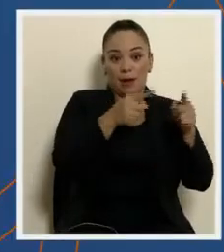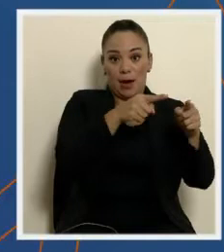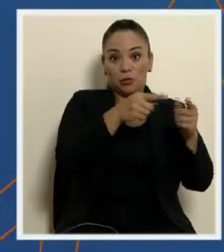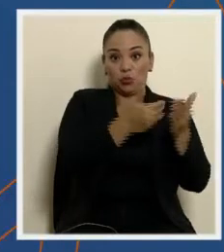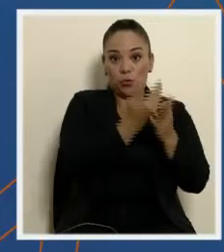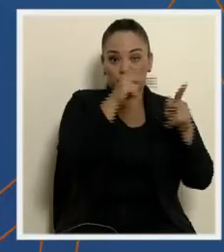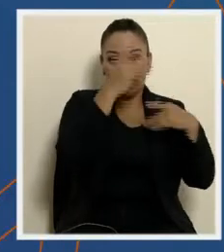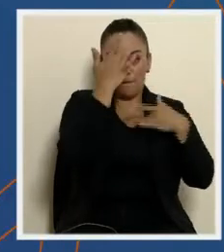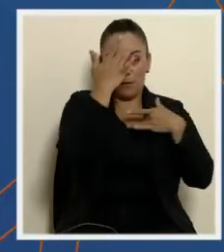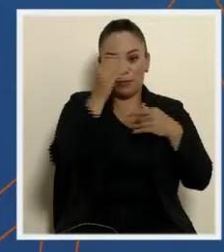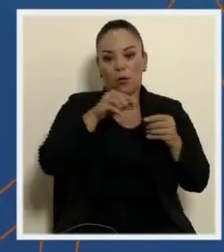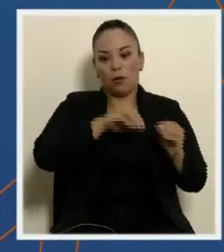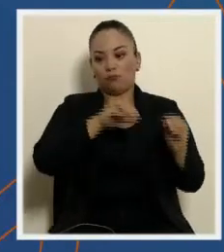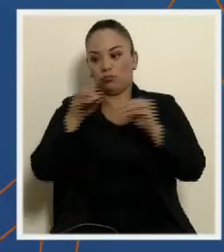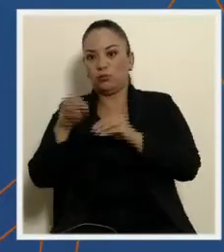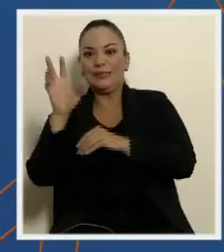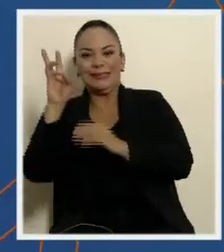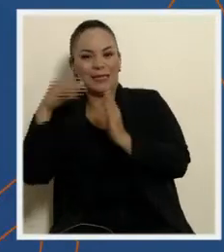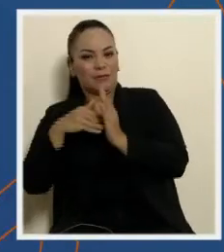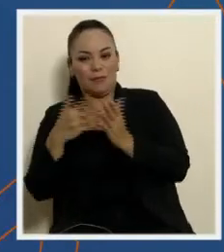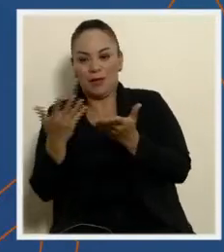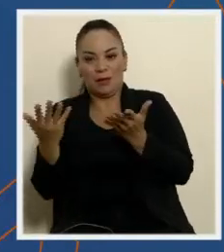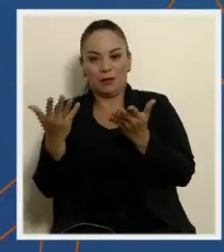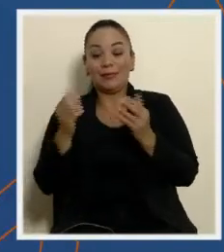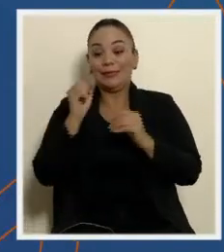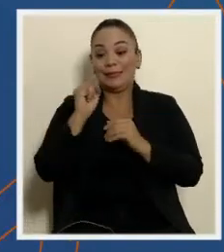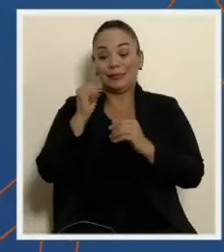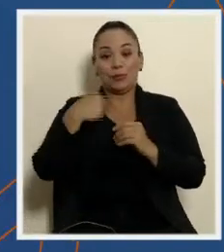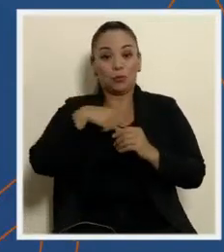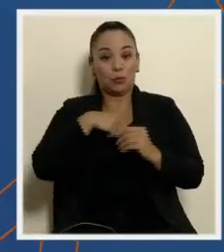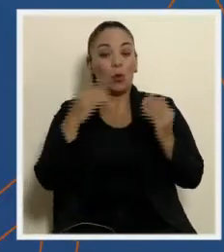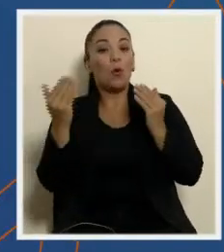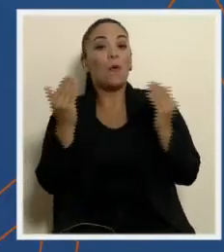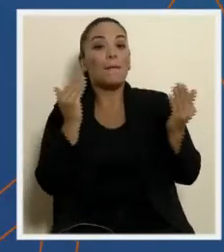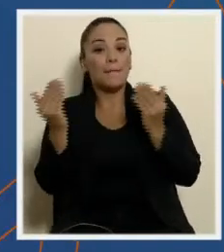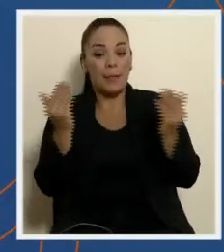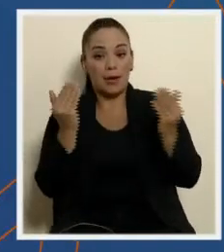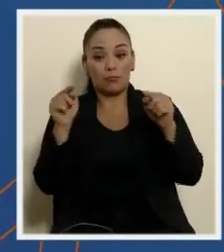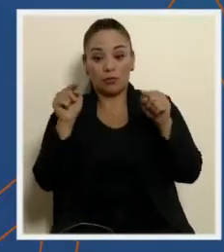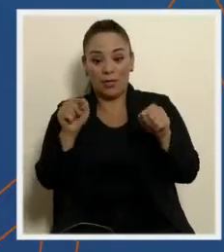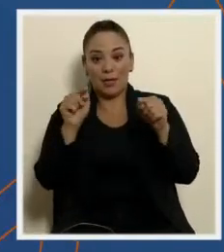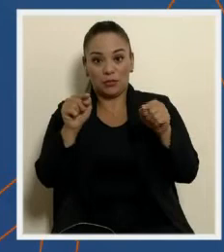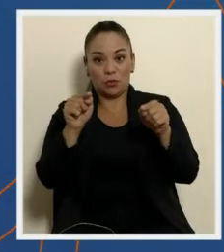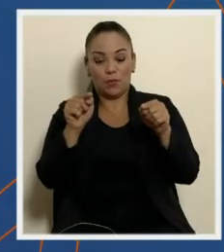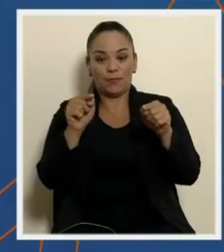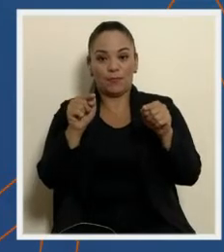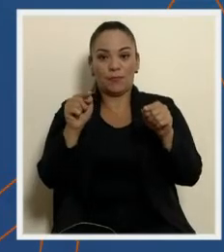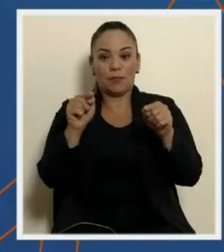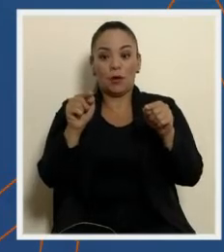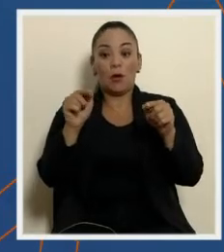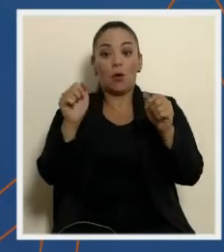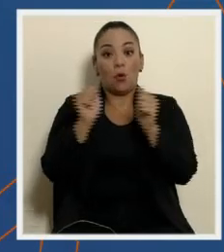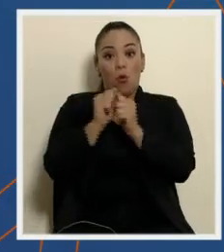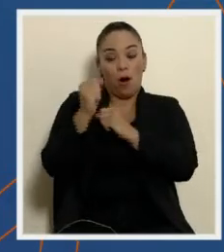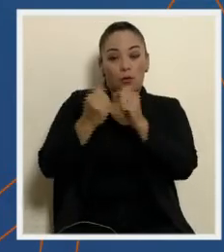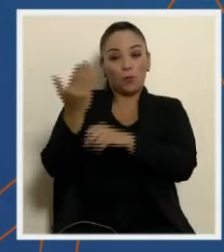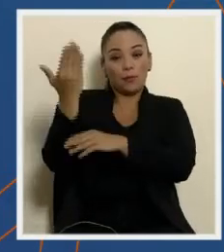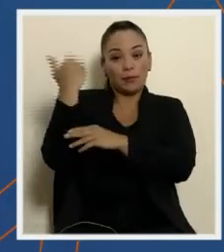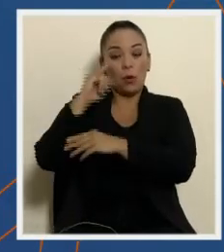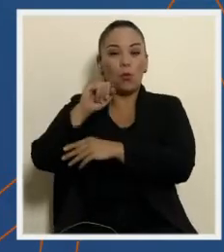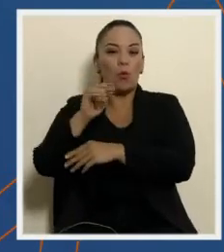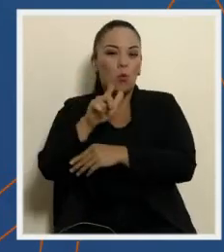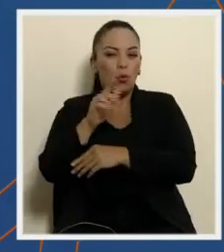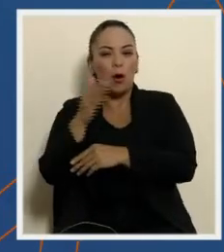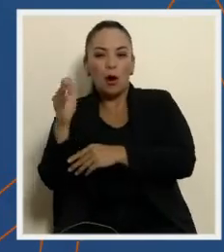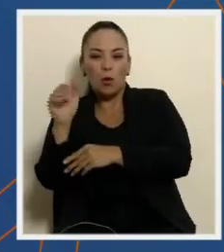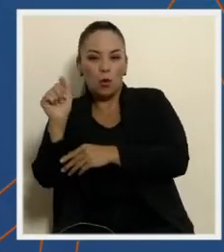casos, a más de 6.000 casos. Si comparamos eso con el momento en que el año anterior, en julio, entre